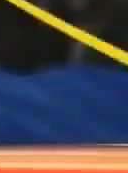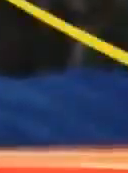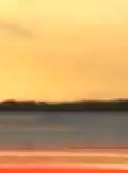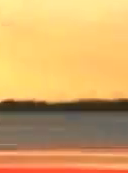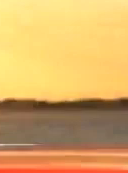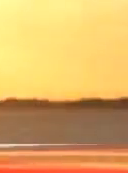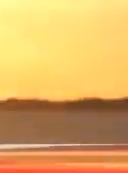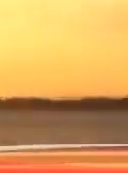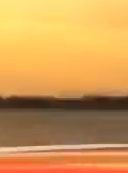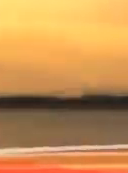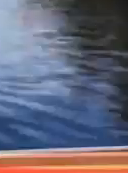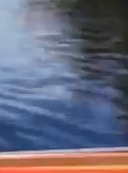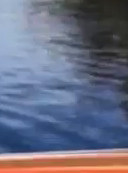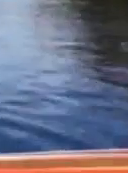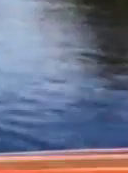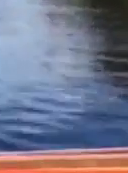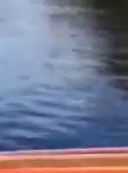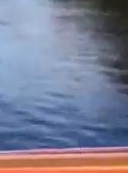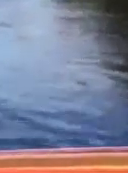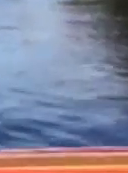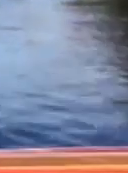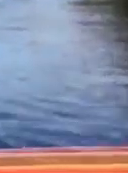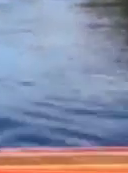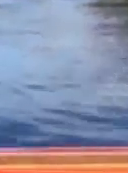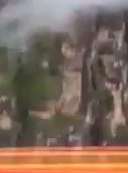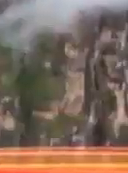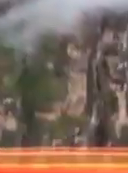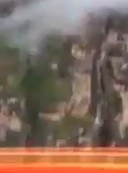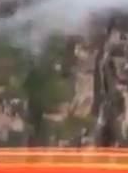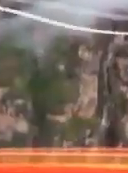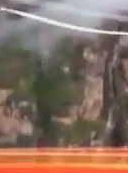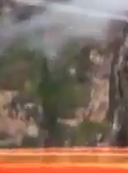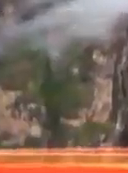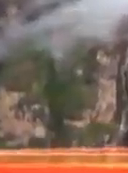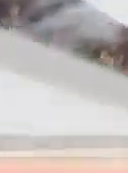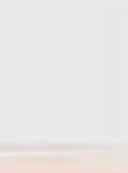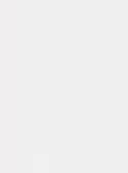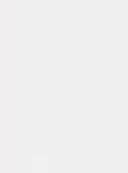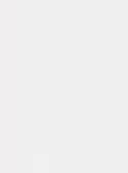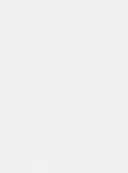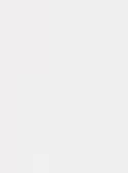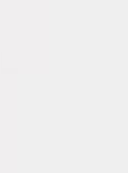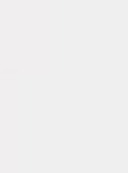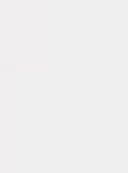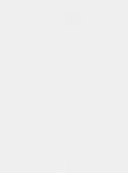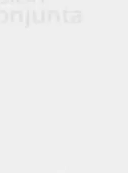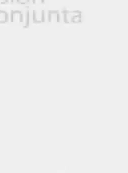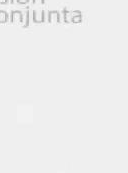Gracias por su atención. Sigamos haciendo patria.